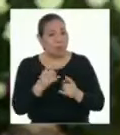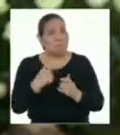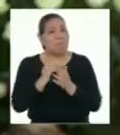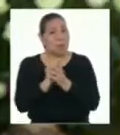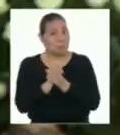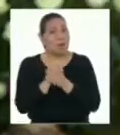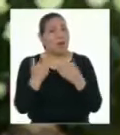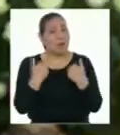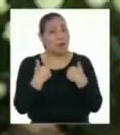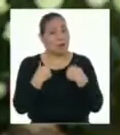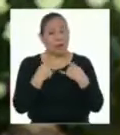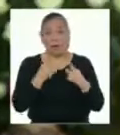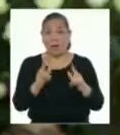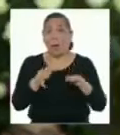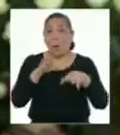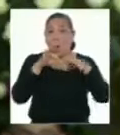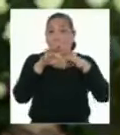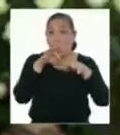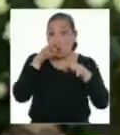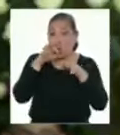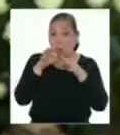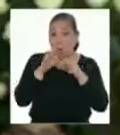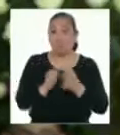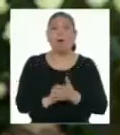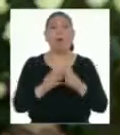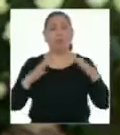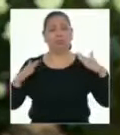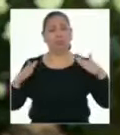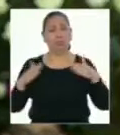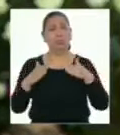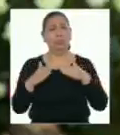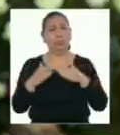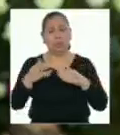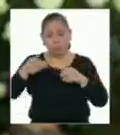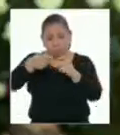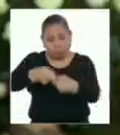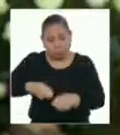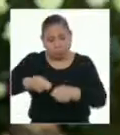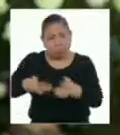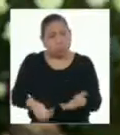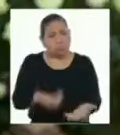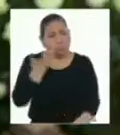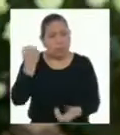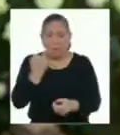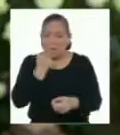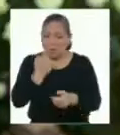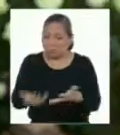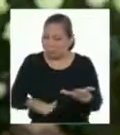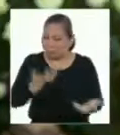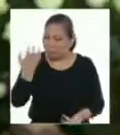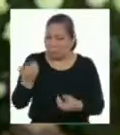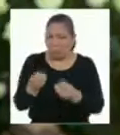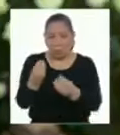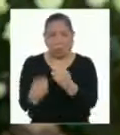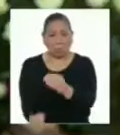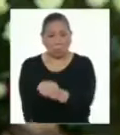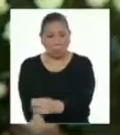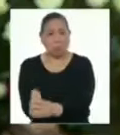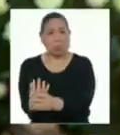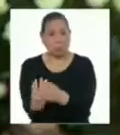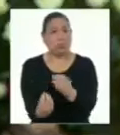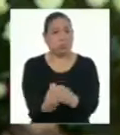Mi amigo tenía una viña, en fértil colina. Cavó la tierra, quitó las piedras y plantó